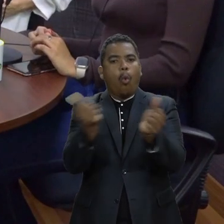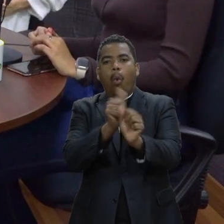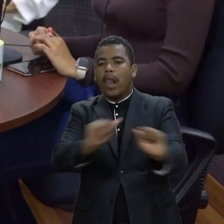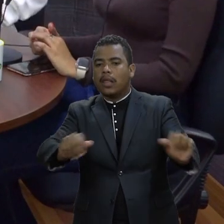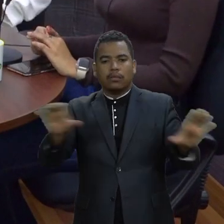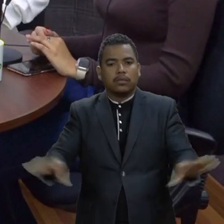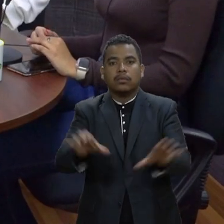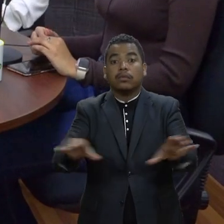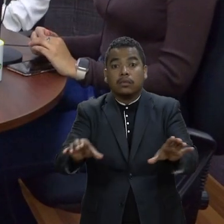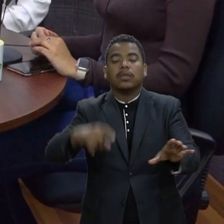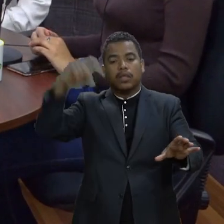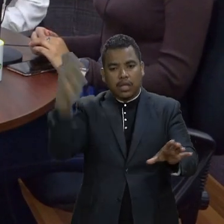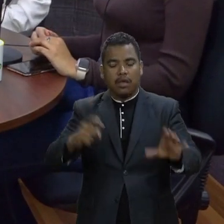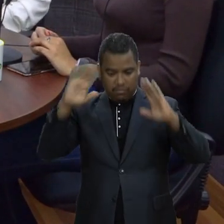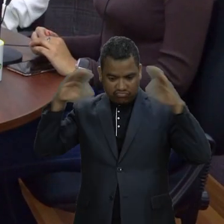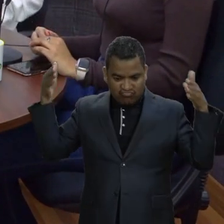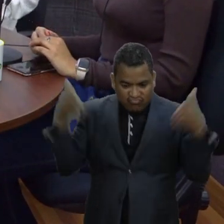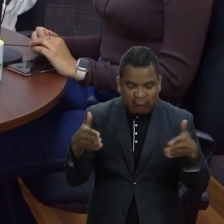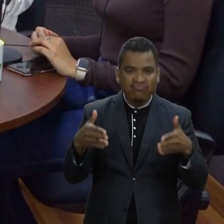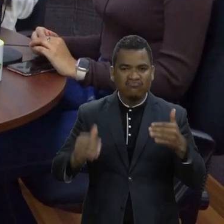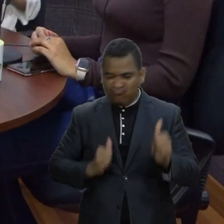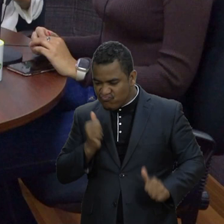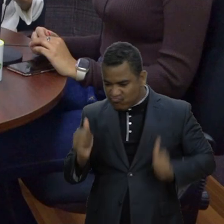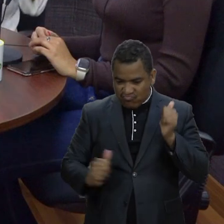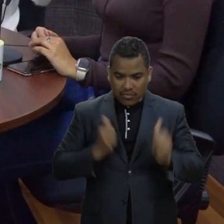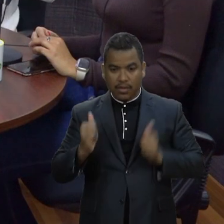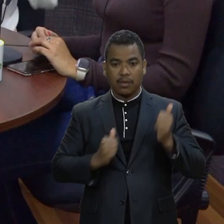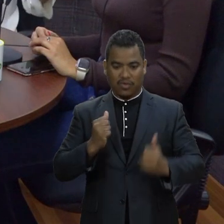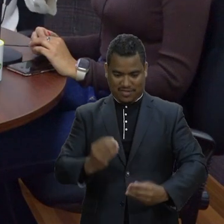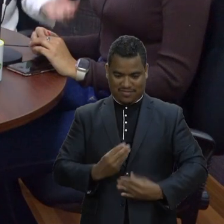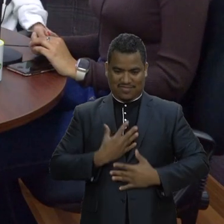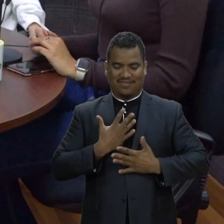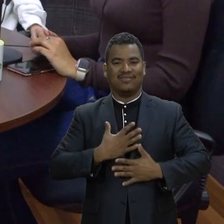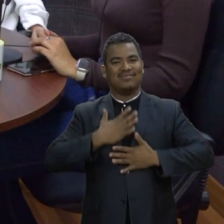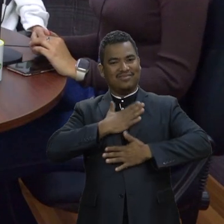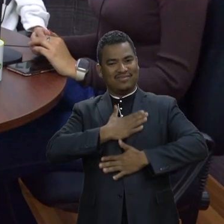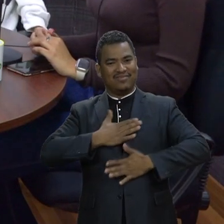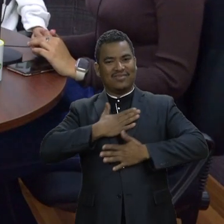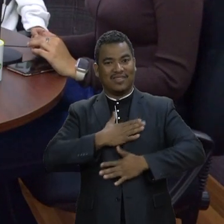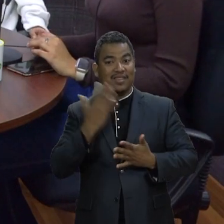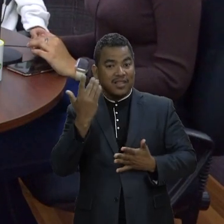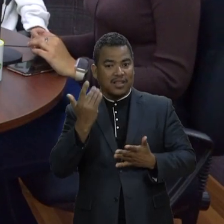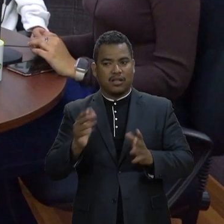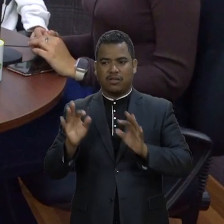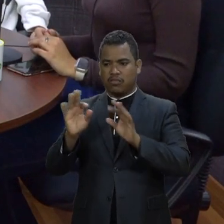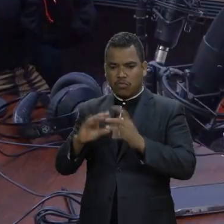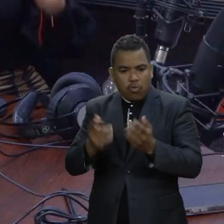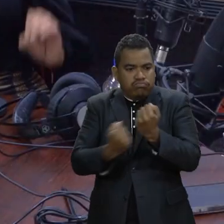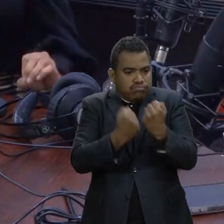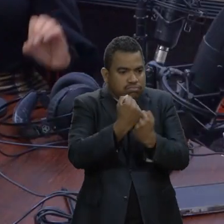Y entonces, definitivamente es importante que estés motivado para hacer. ¿Cómo escoge Nuria esos